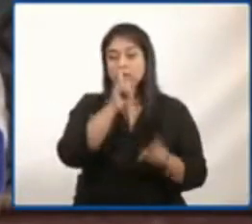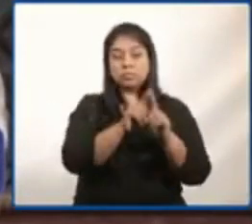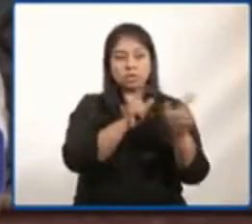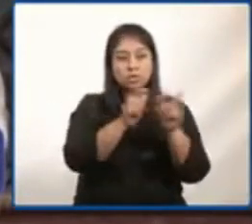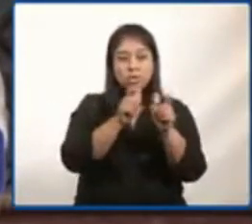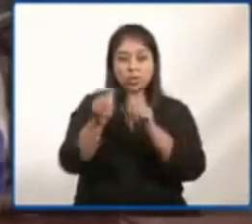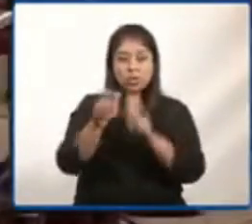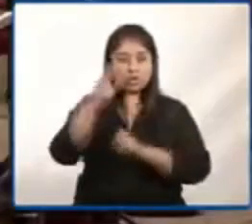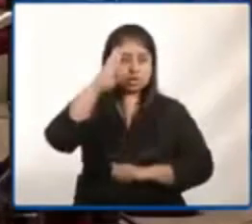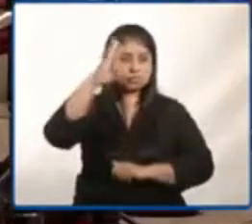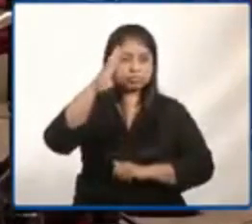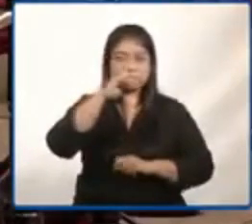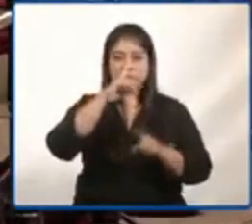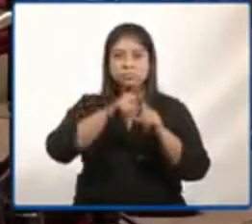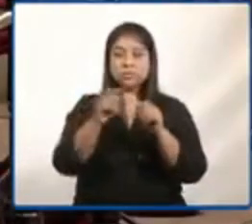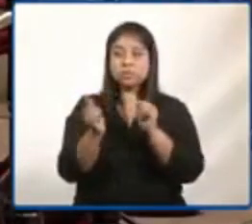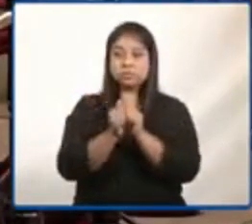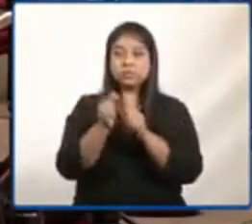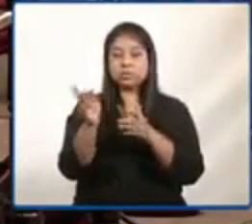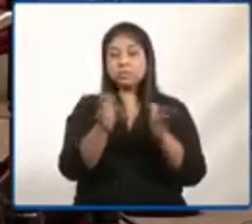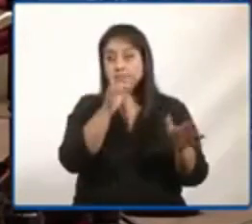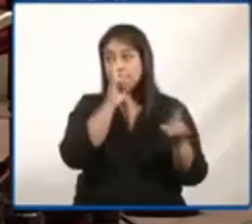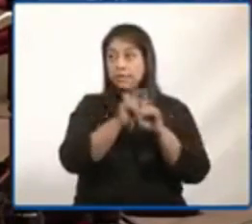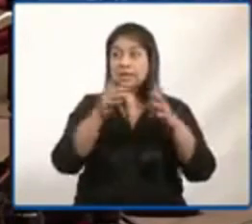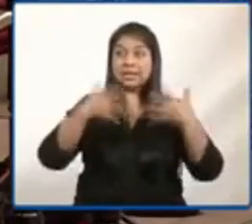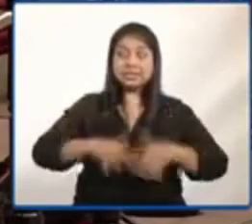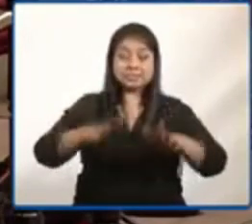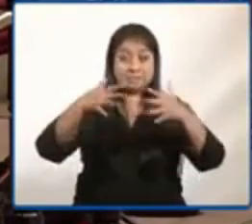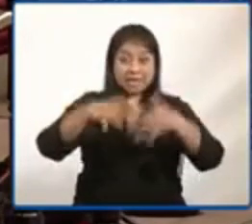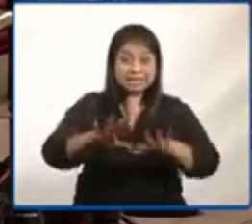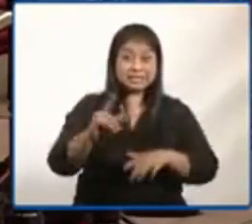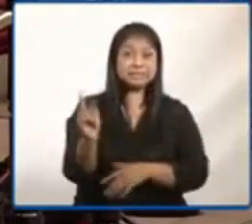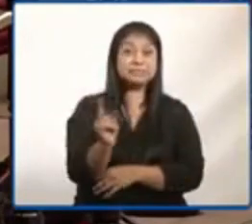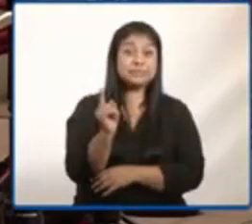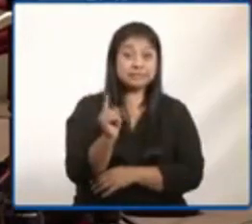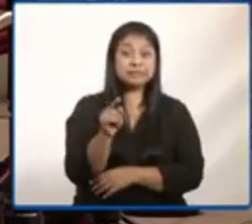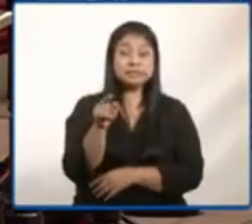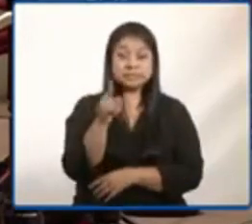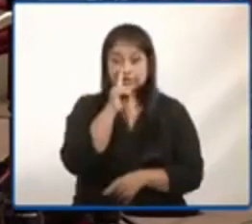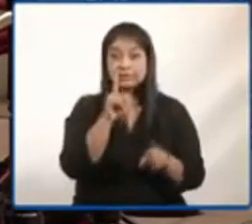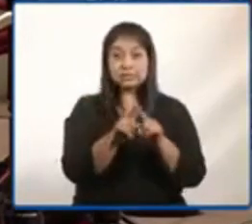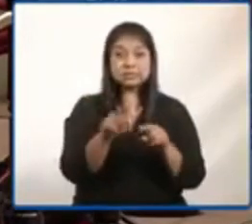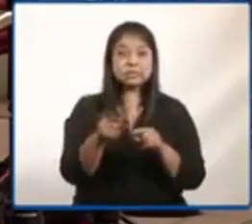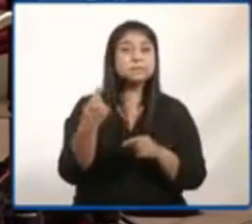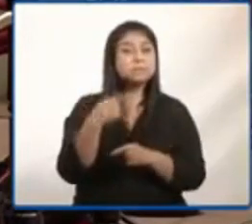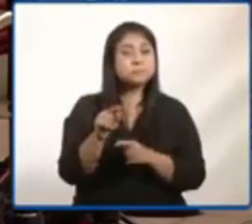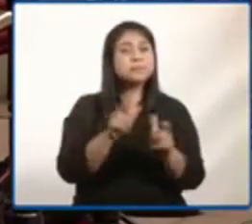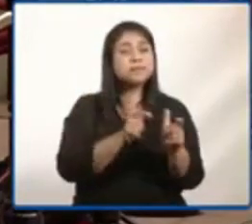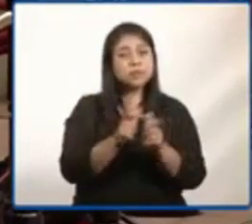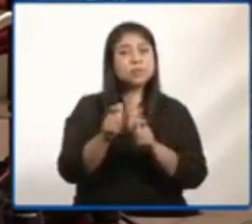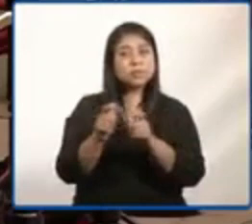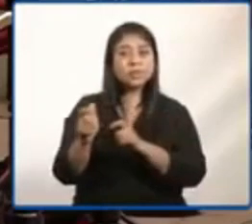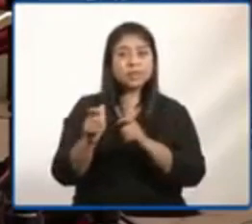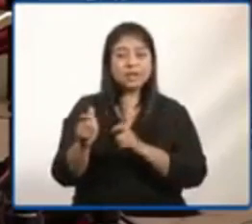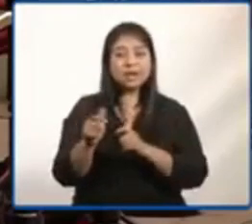seguridad en conjunto, y establecer, y en las playas principalmente, para controlar a las personas que cumplan